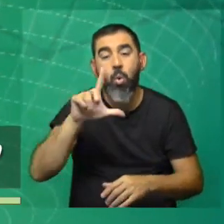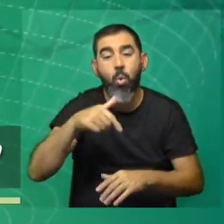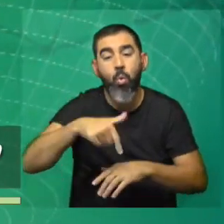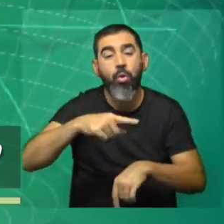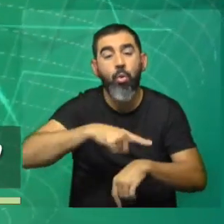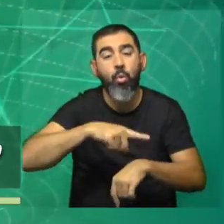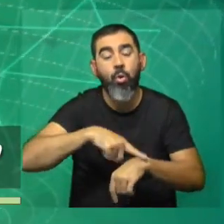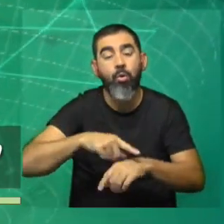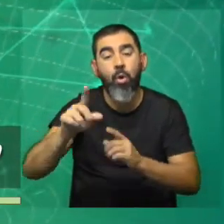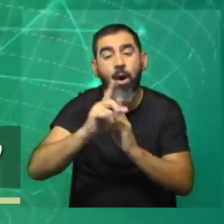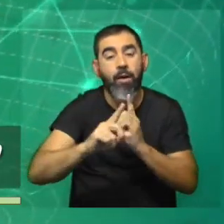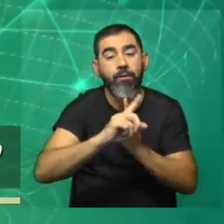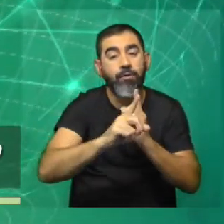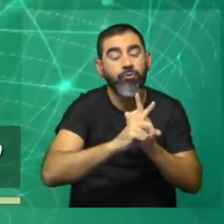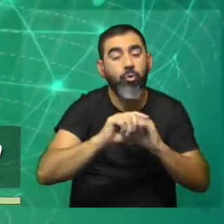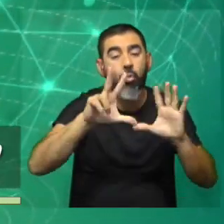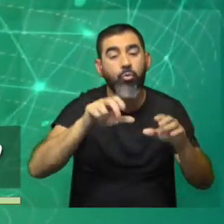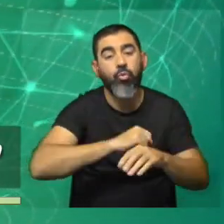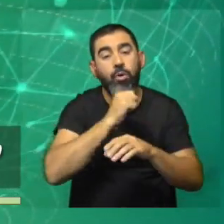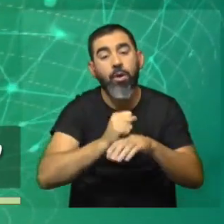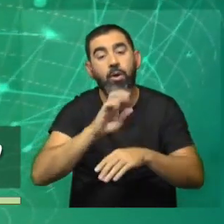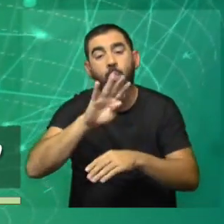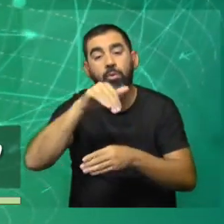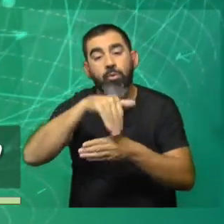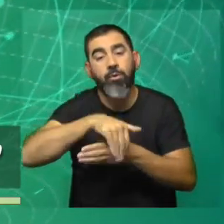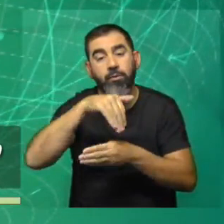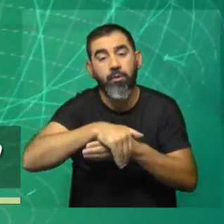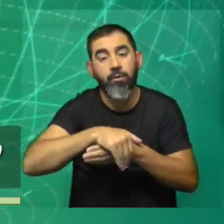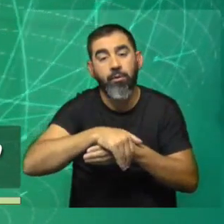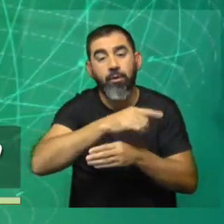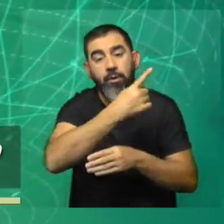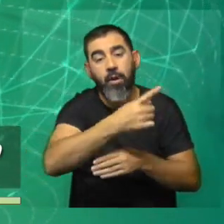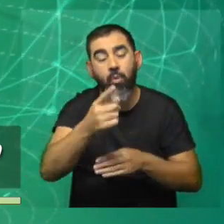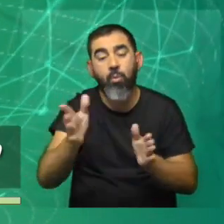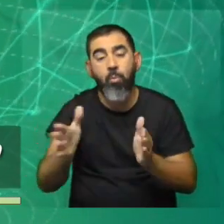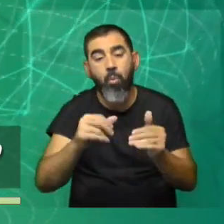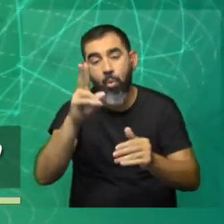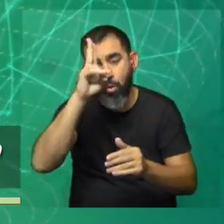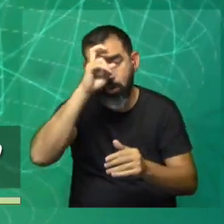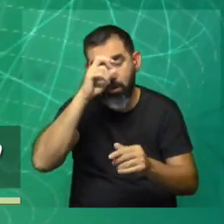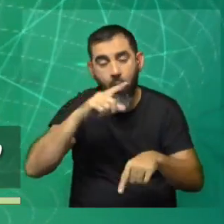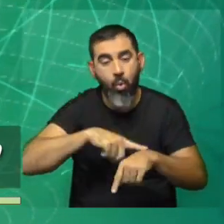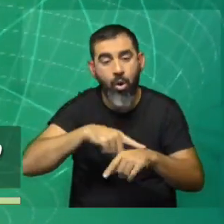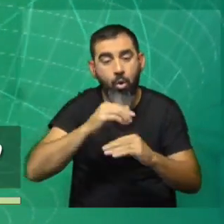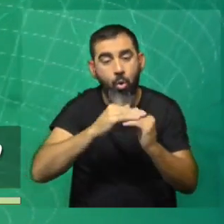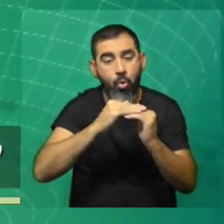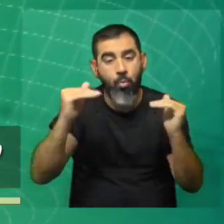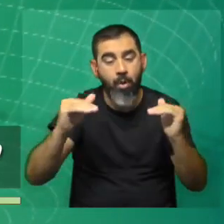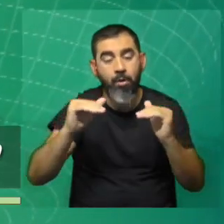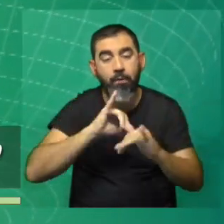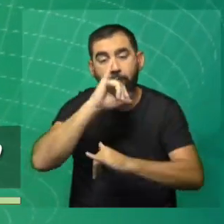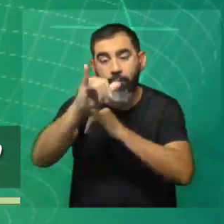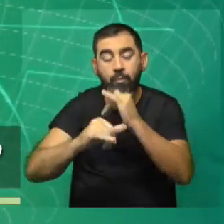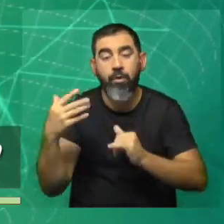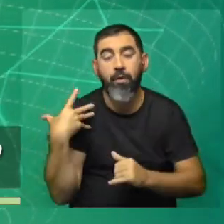de atención del centro de salud es de 8 a 16 horas. Cada poli se vuelve al horario habitual. La comunicación fue realizada